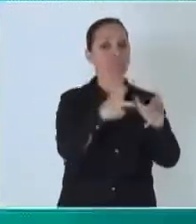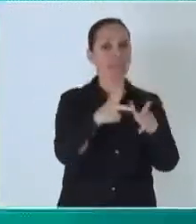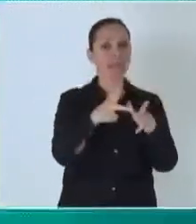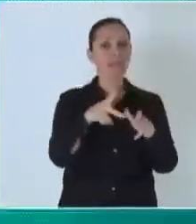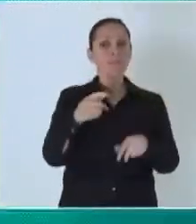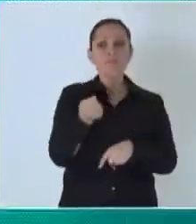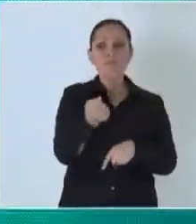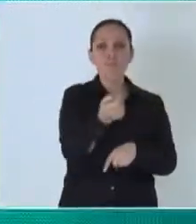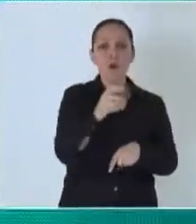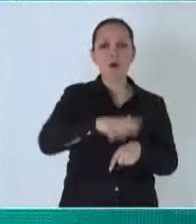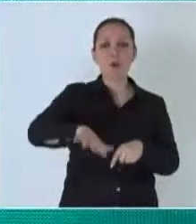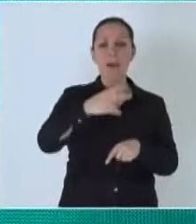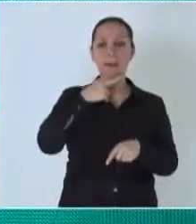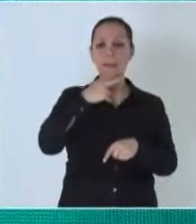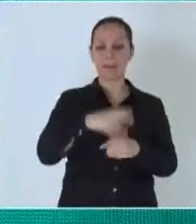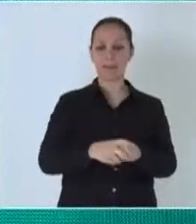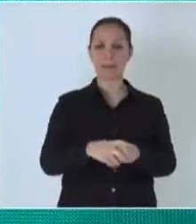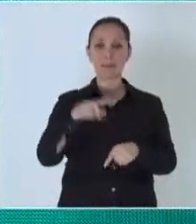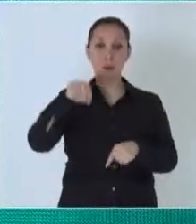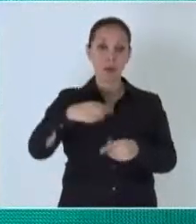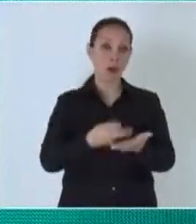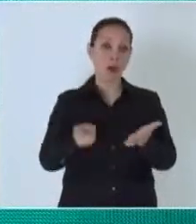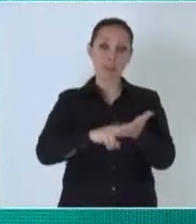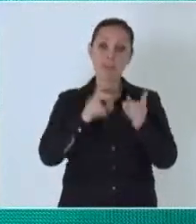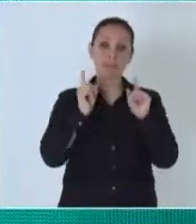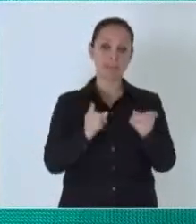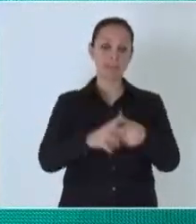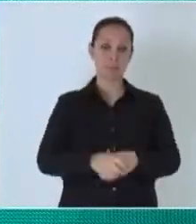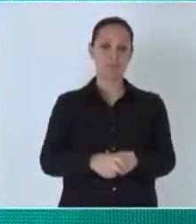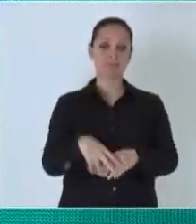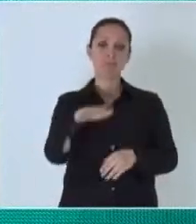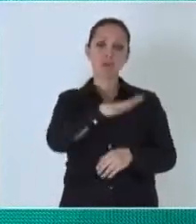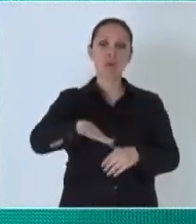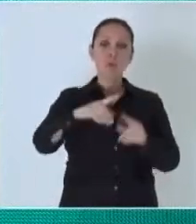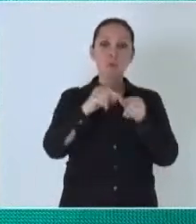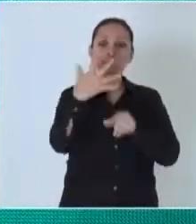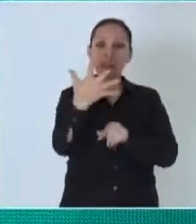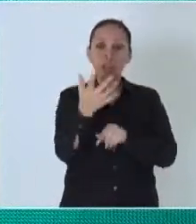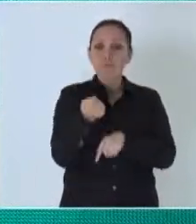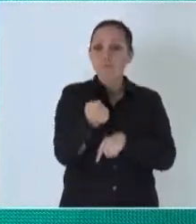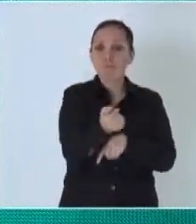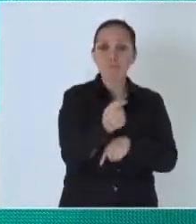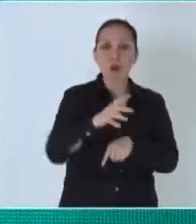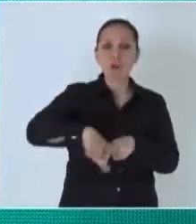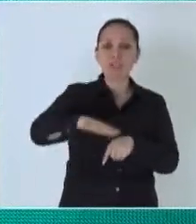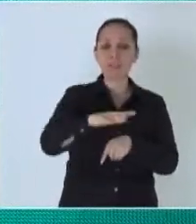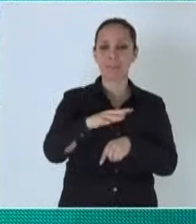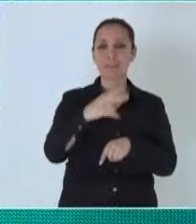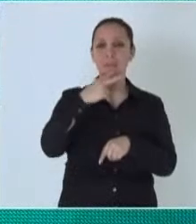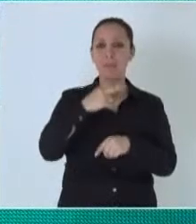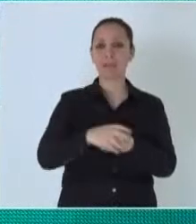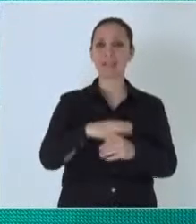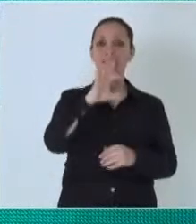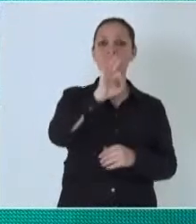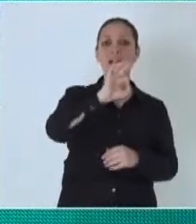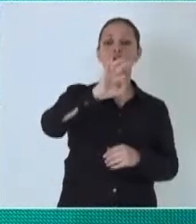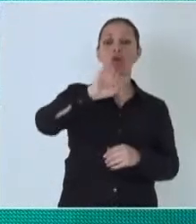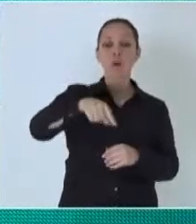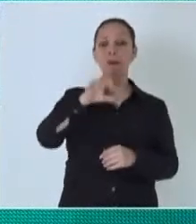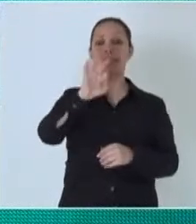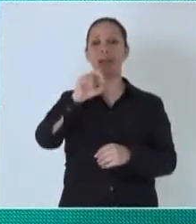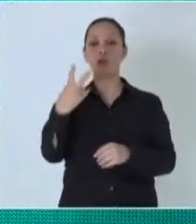tiene. Hoy, lo reitero, la Comuna 5 es la comuna que menos espacio verde tiene, con 0,02 hectáreas